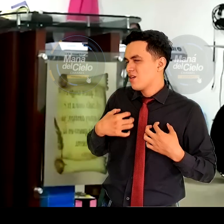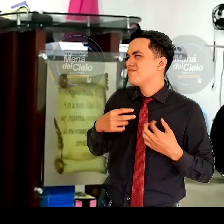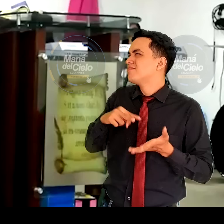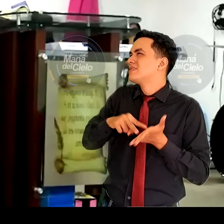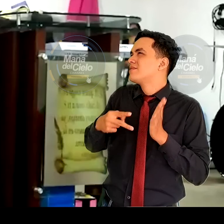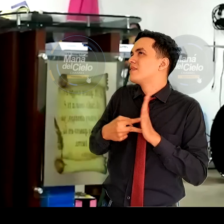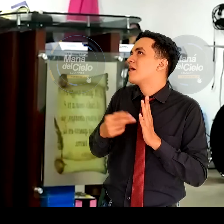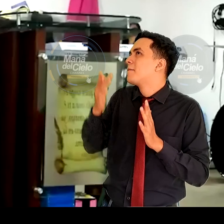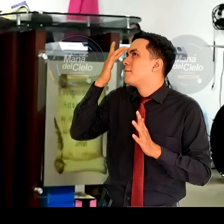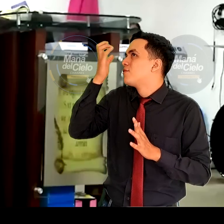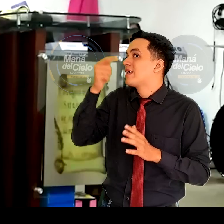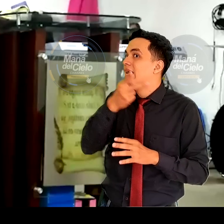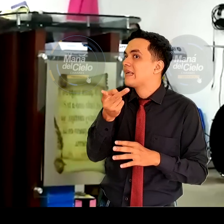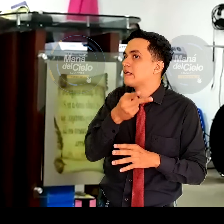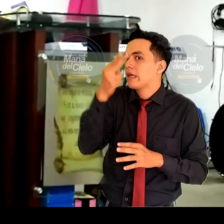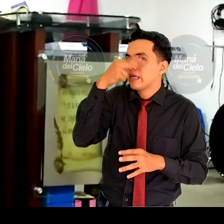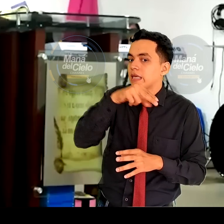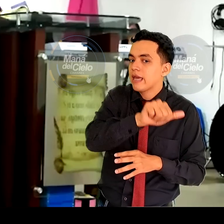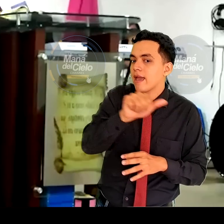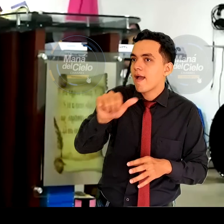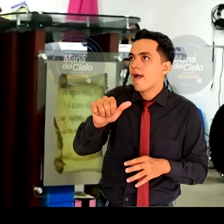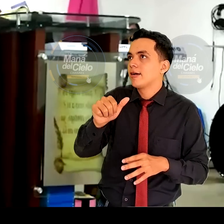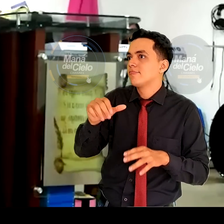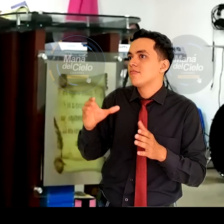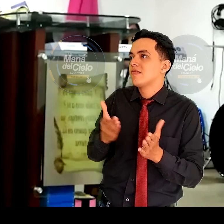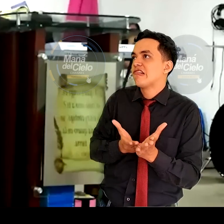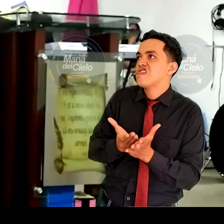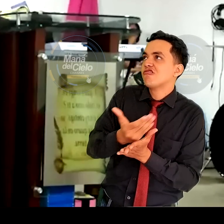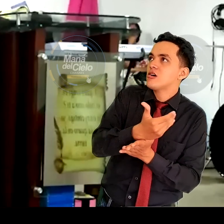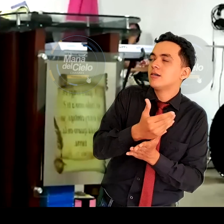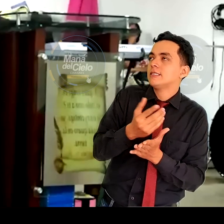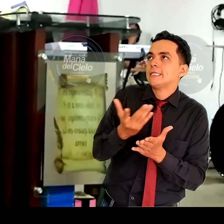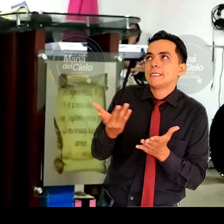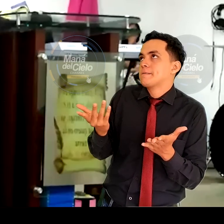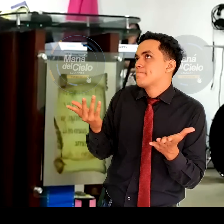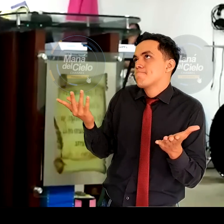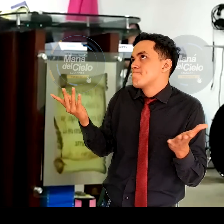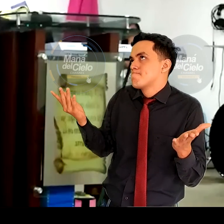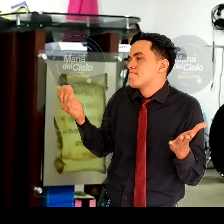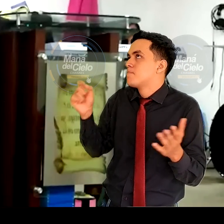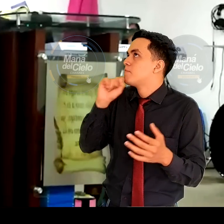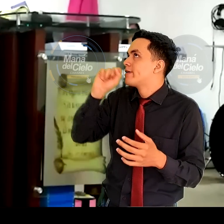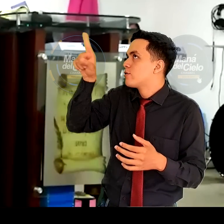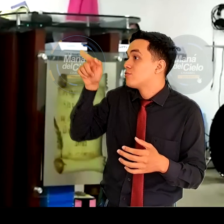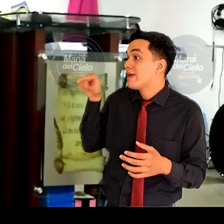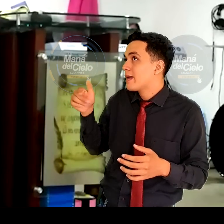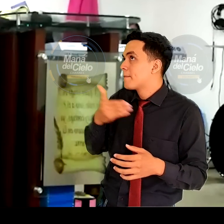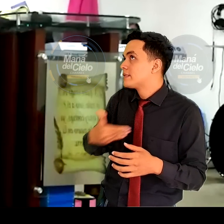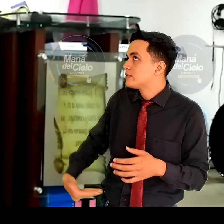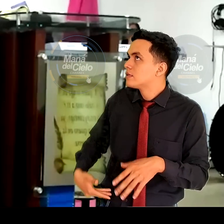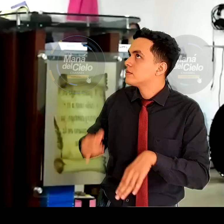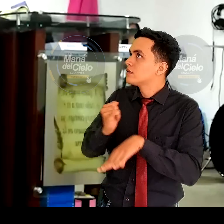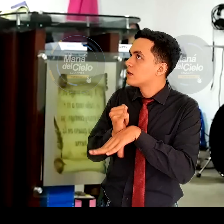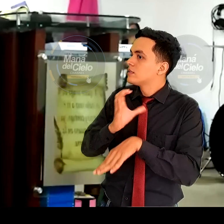en esto. Y cómo necesitamos en los hogares mujeres de oración para ayudar en esto de los hijos.